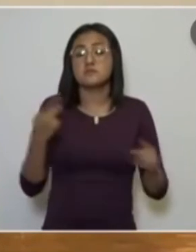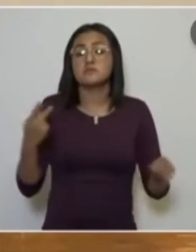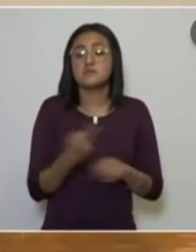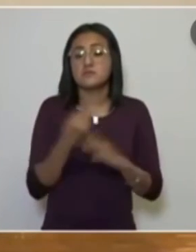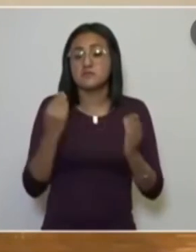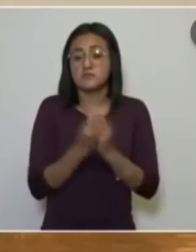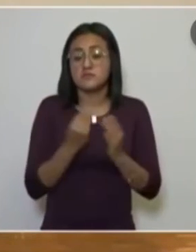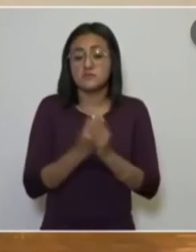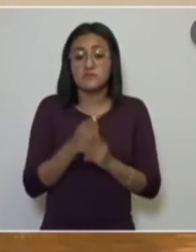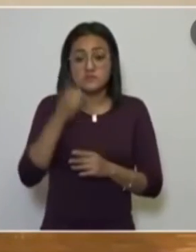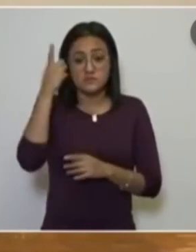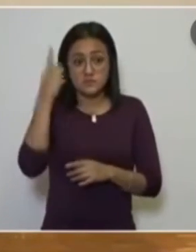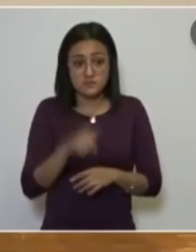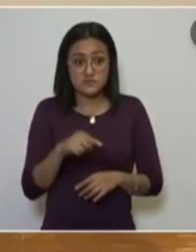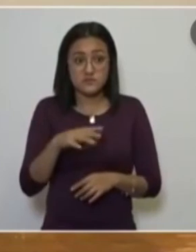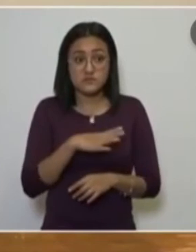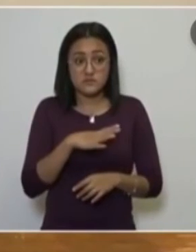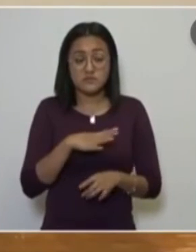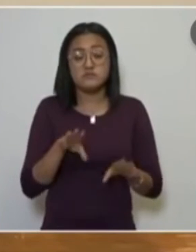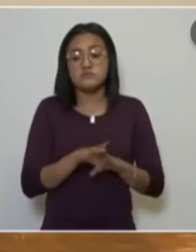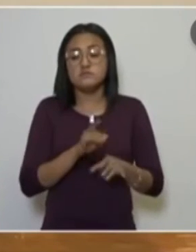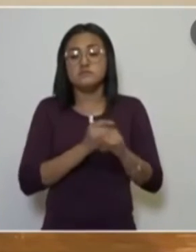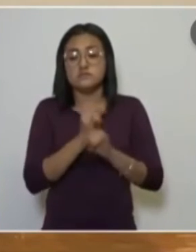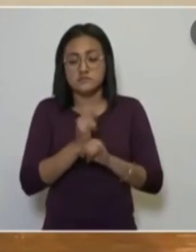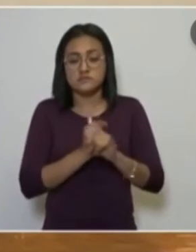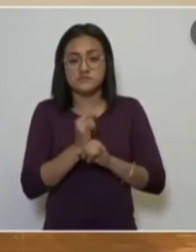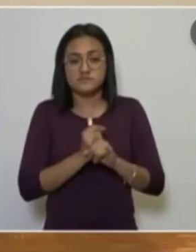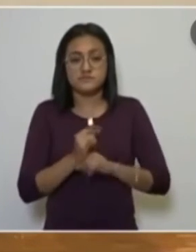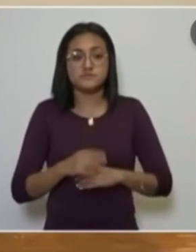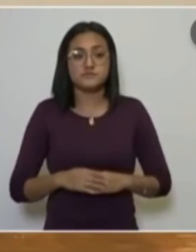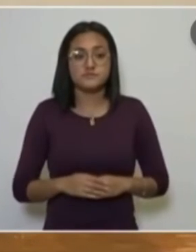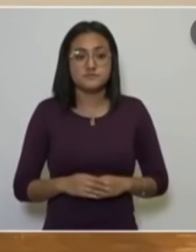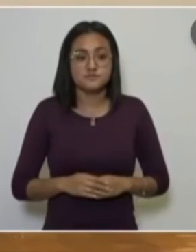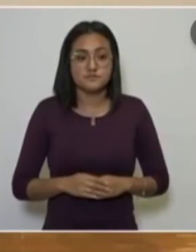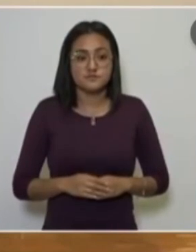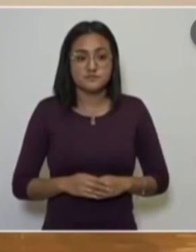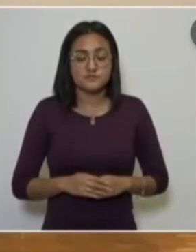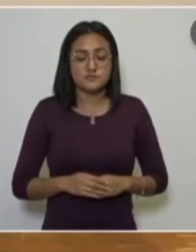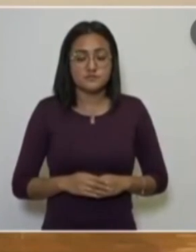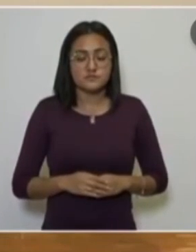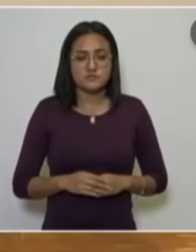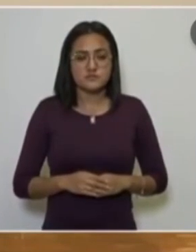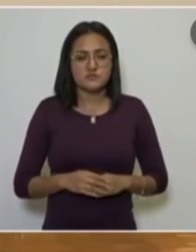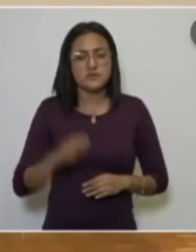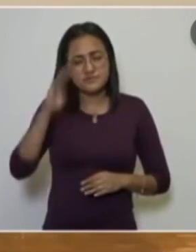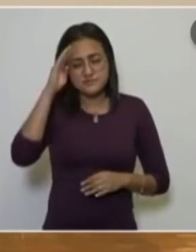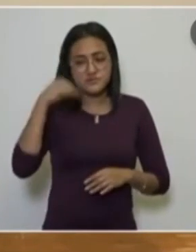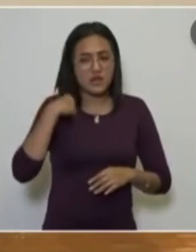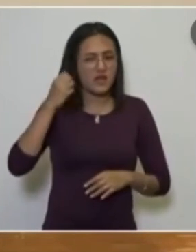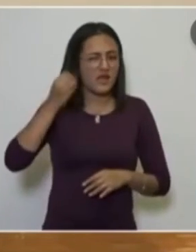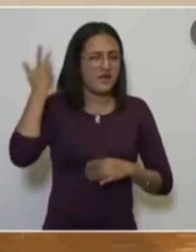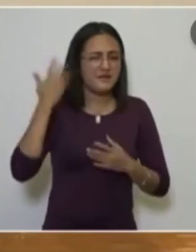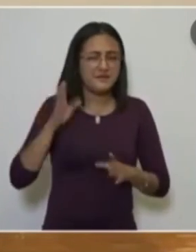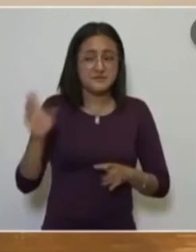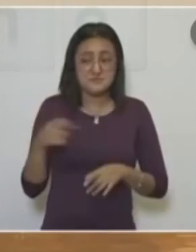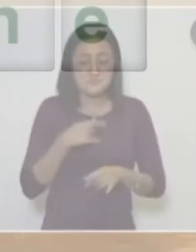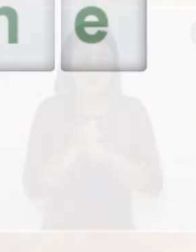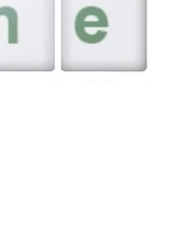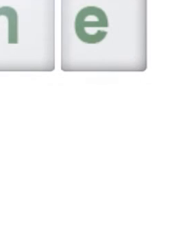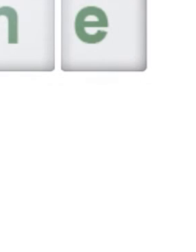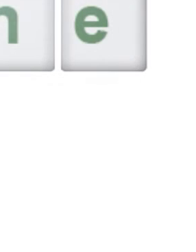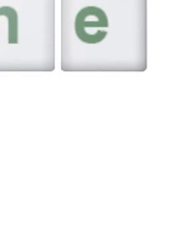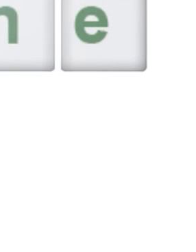delictivo que se comete se investiga no se olvida no se deja a un